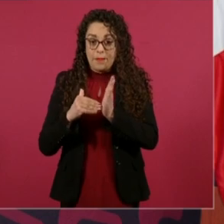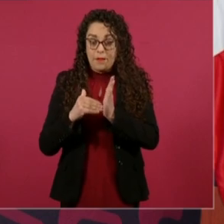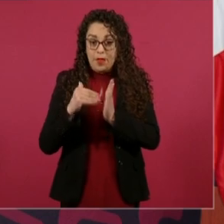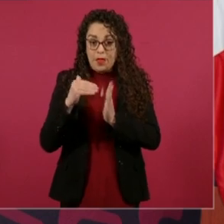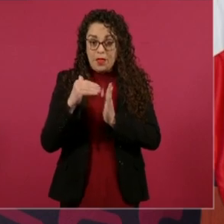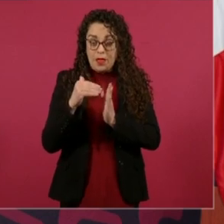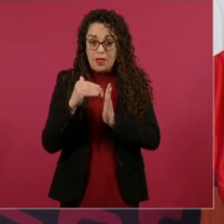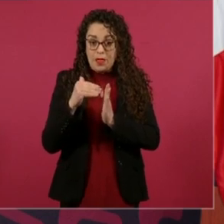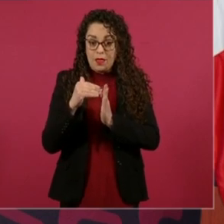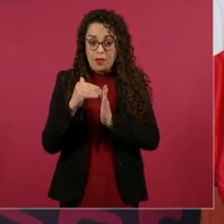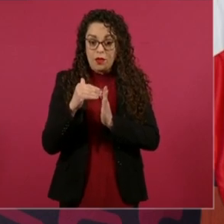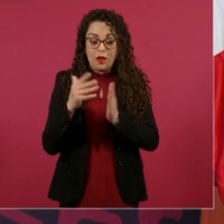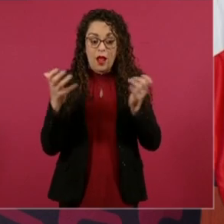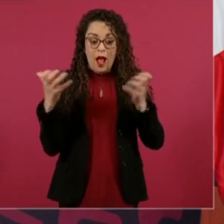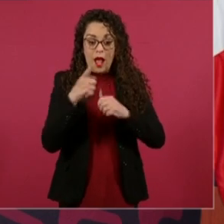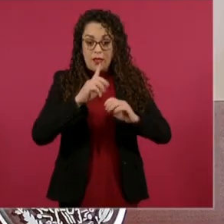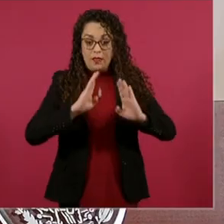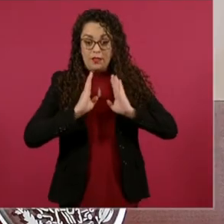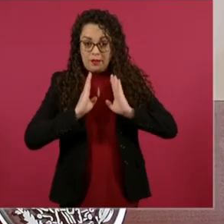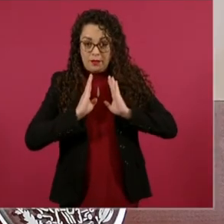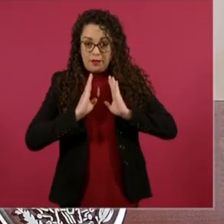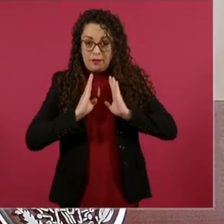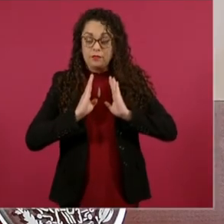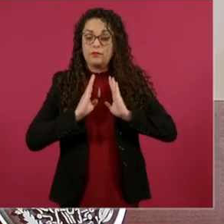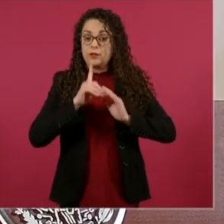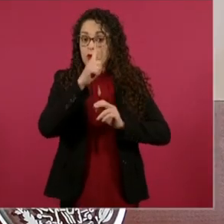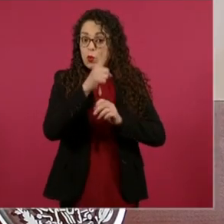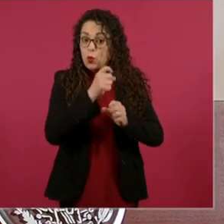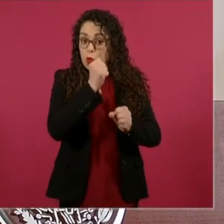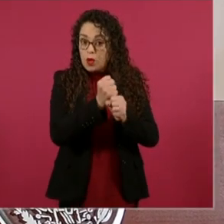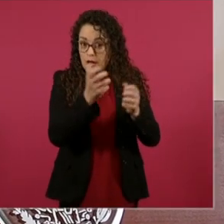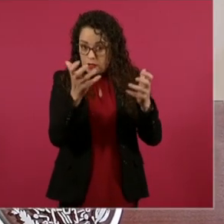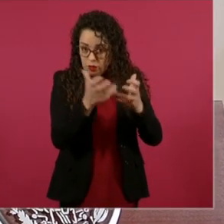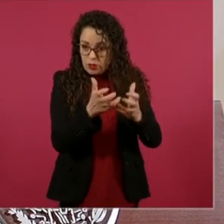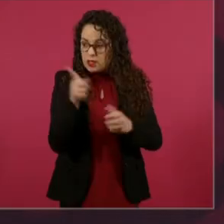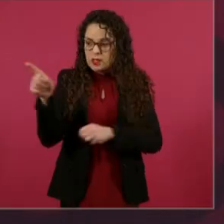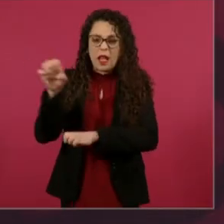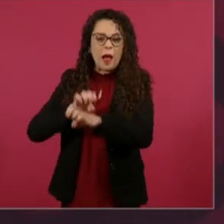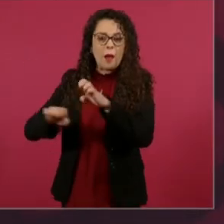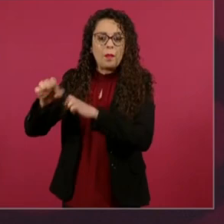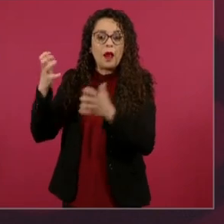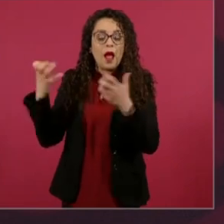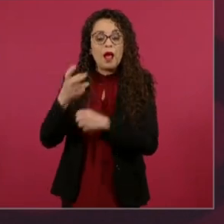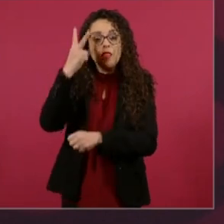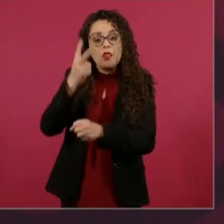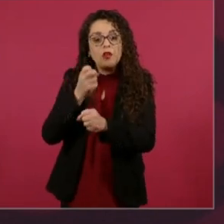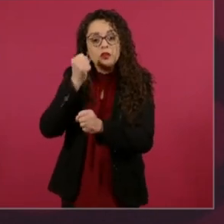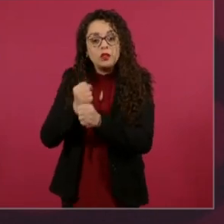Y en vez de hacerla en un año, la hacen en dos.